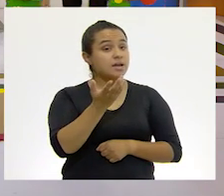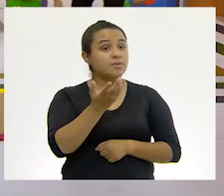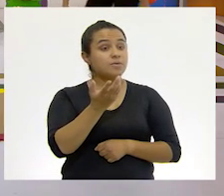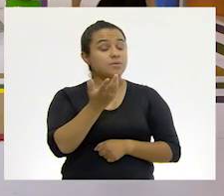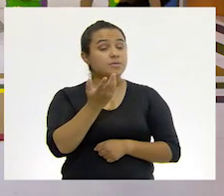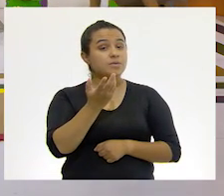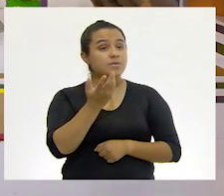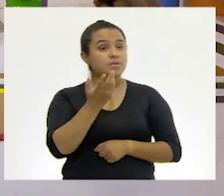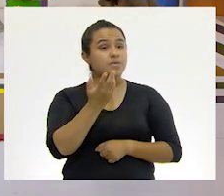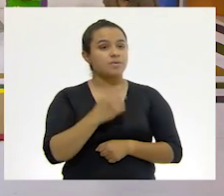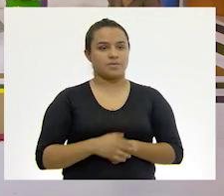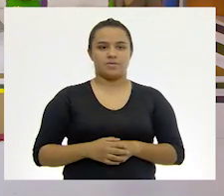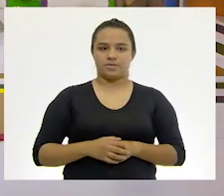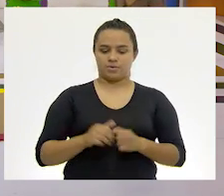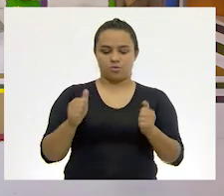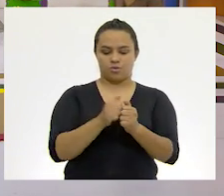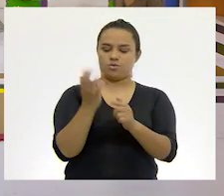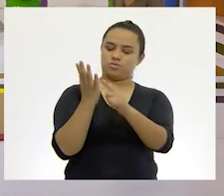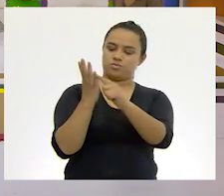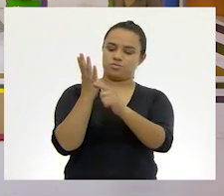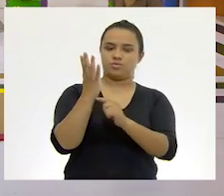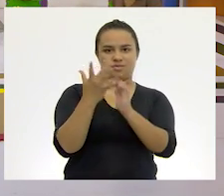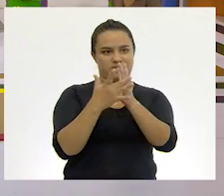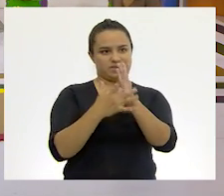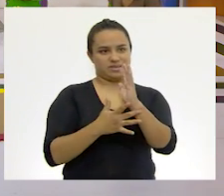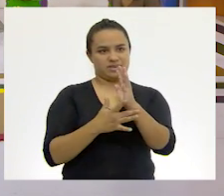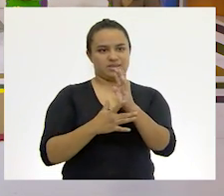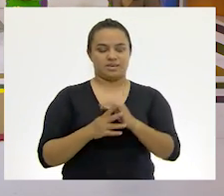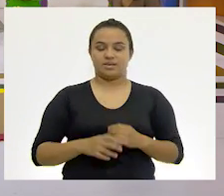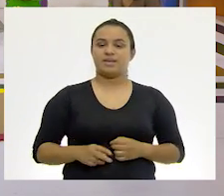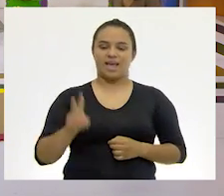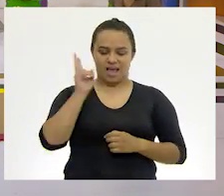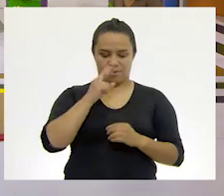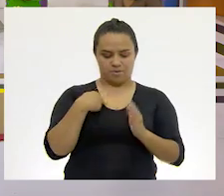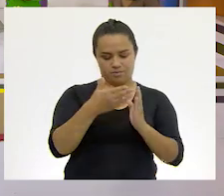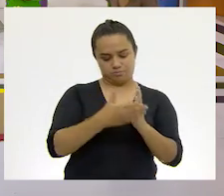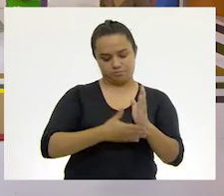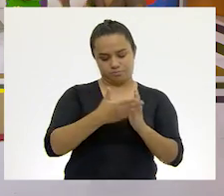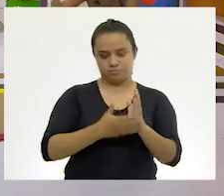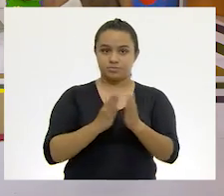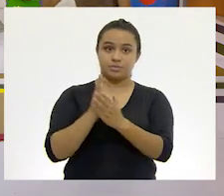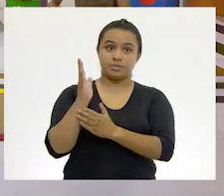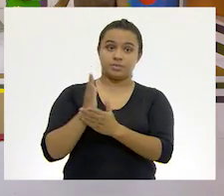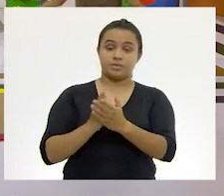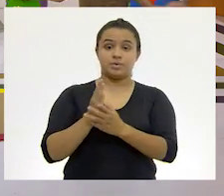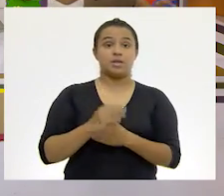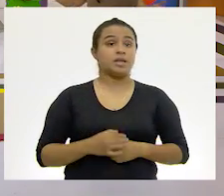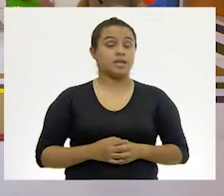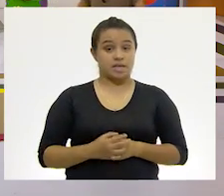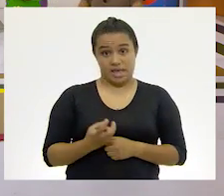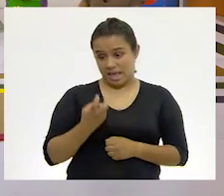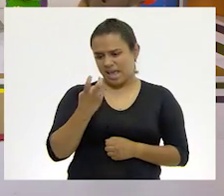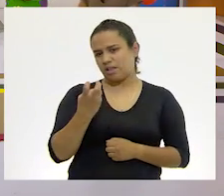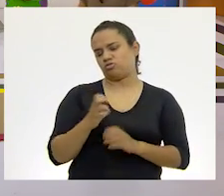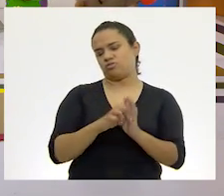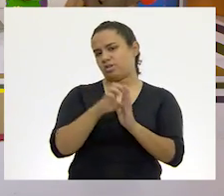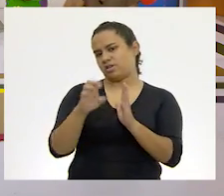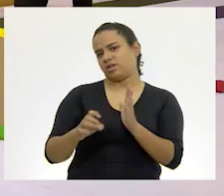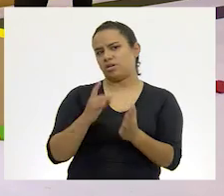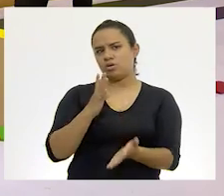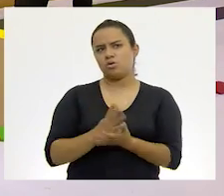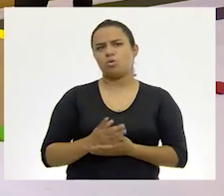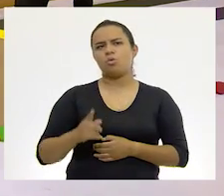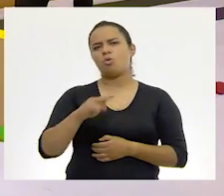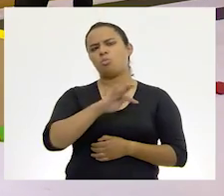Yo lo quiero hacer con el canto, ¿puedo? Claro que sí. A ver, le voy a echar aquí mi pintura. Y bueno, esto es solo un ejemplo,